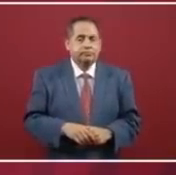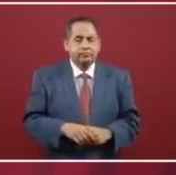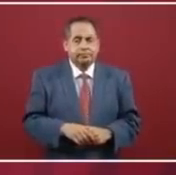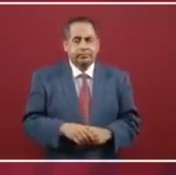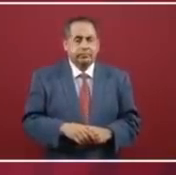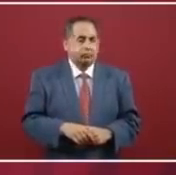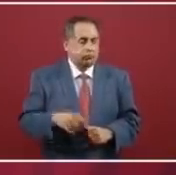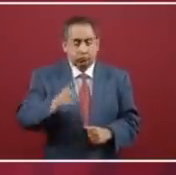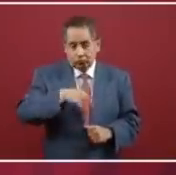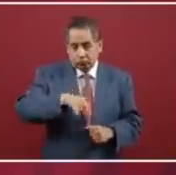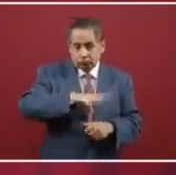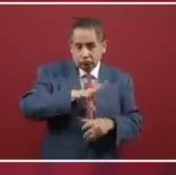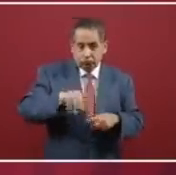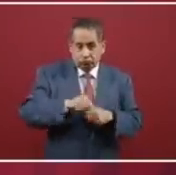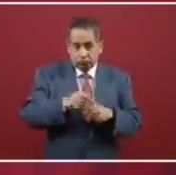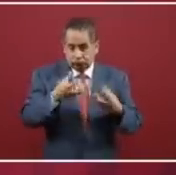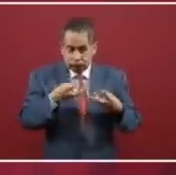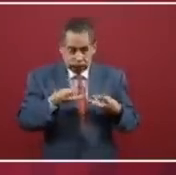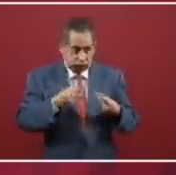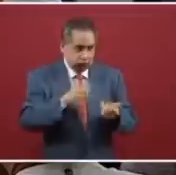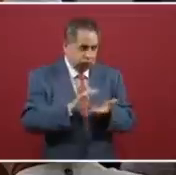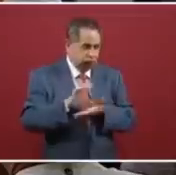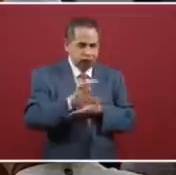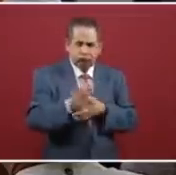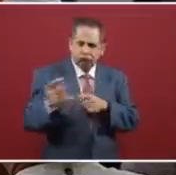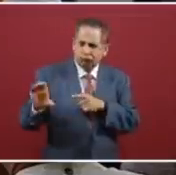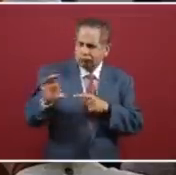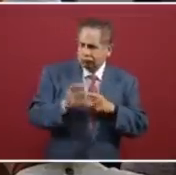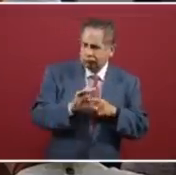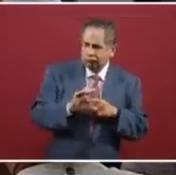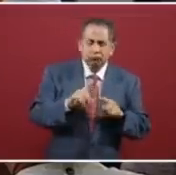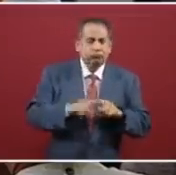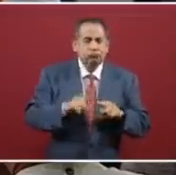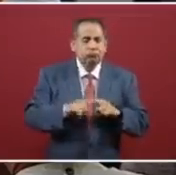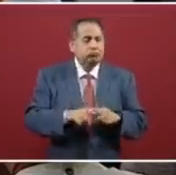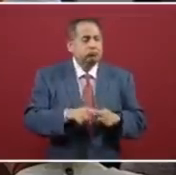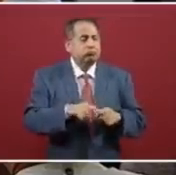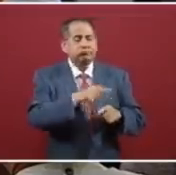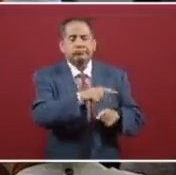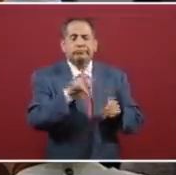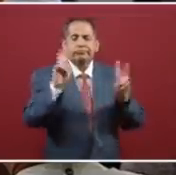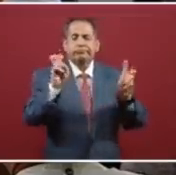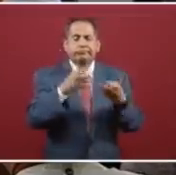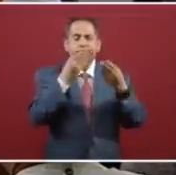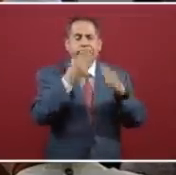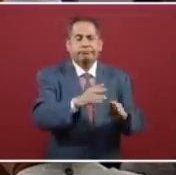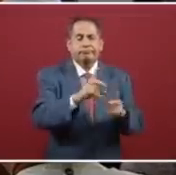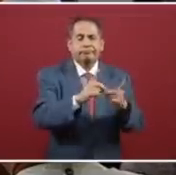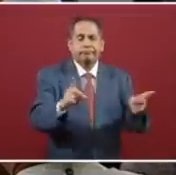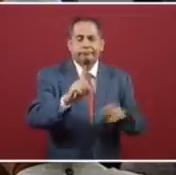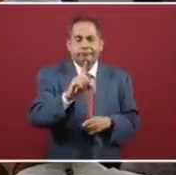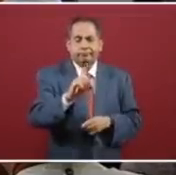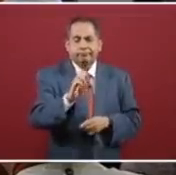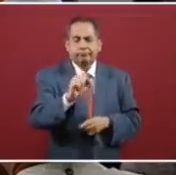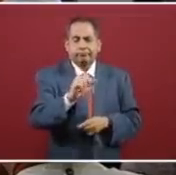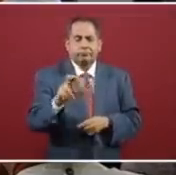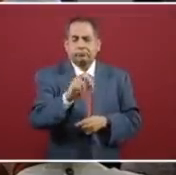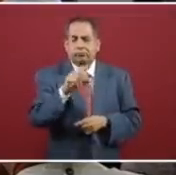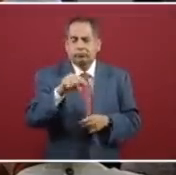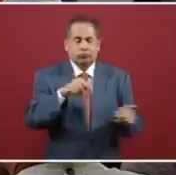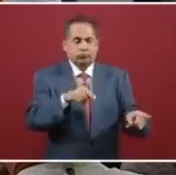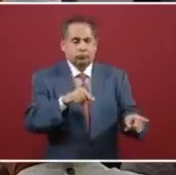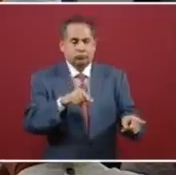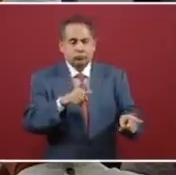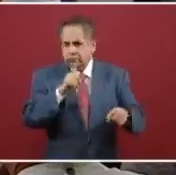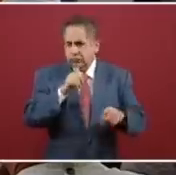todo su financiamiento fue apoyado por la banca de desarrollo y de eso